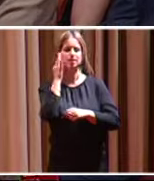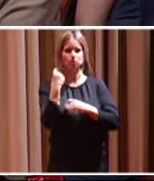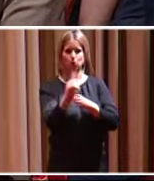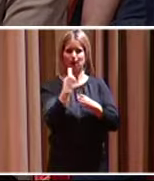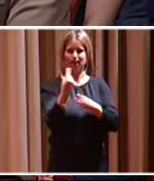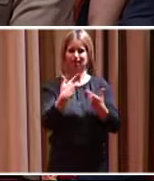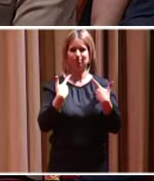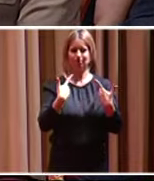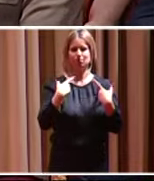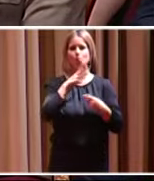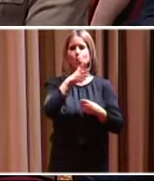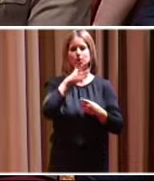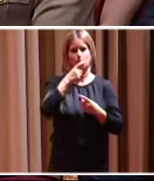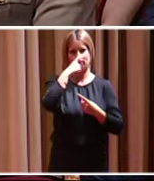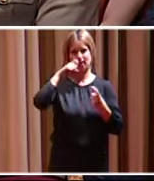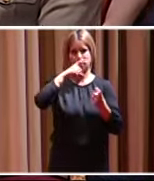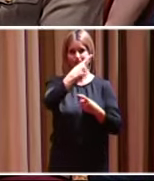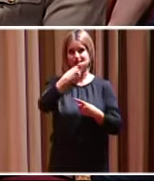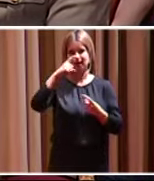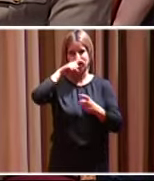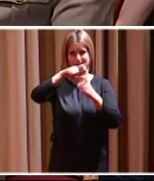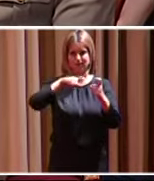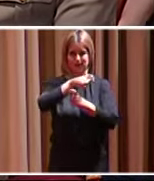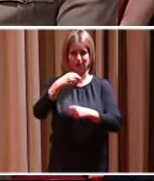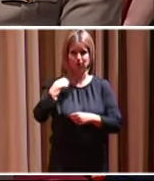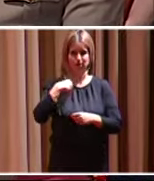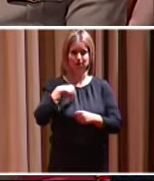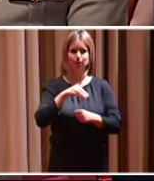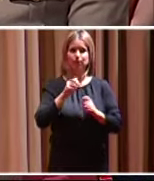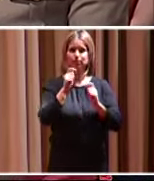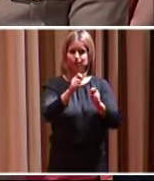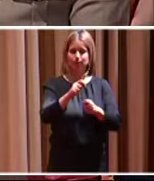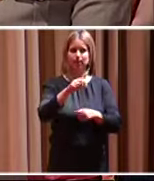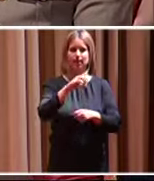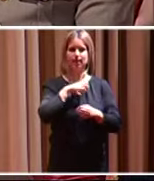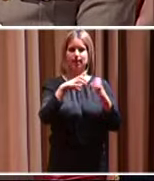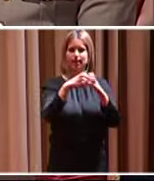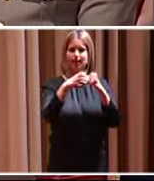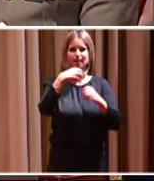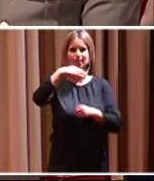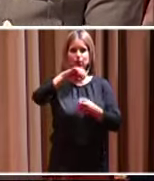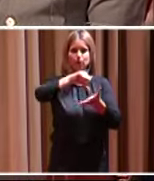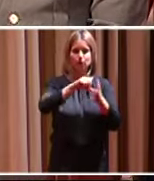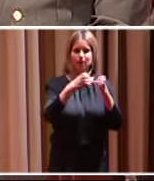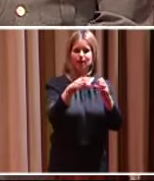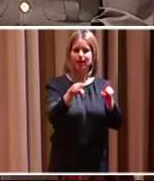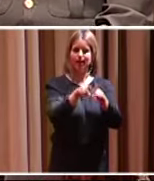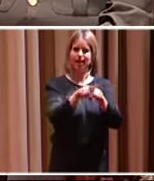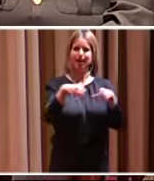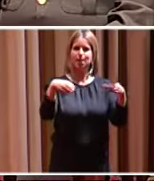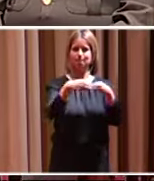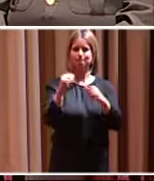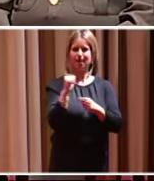del centenario de la misma. Concesión de la Granada de Oro de la ciudad a la Hermandad de Jesús de la